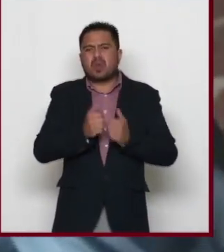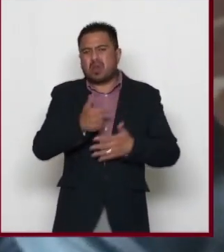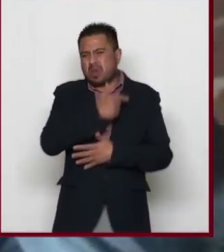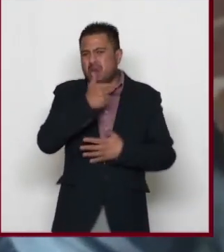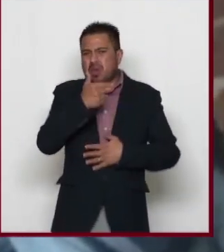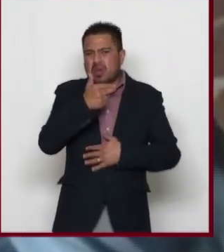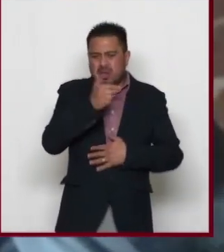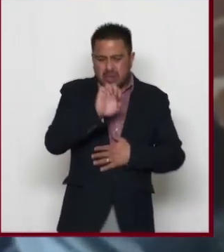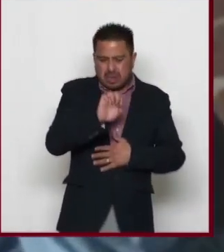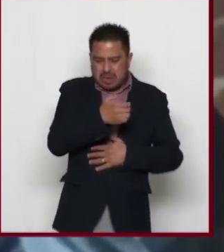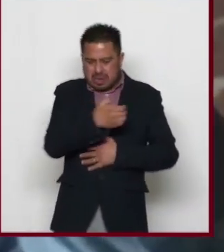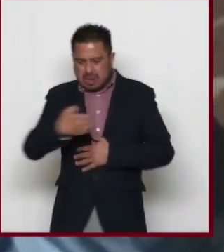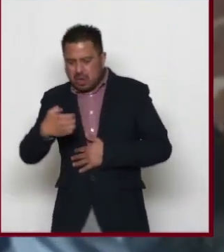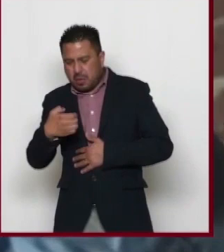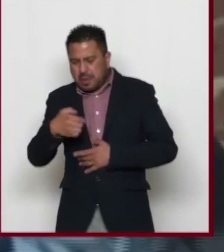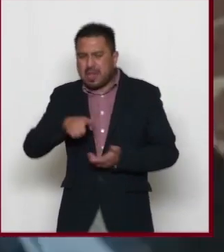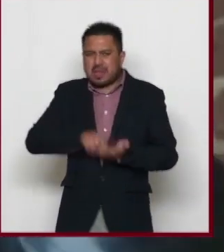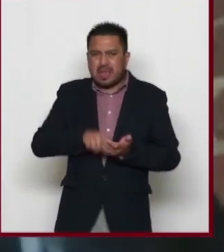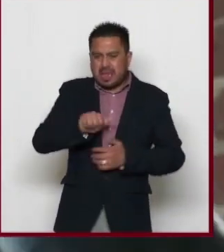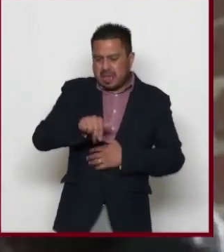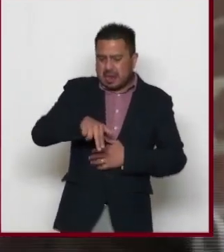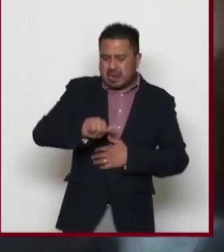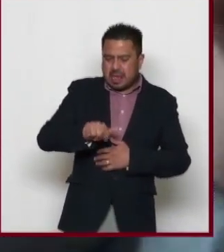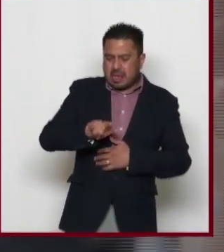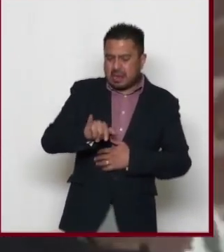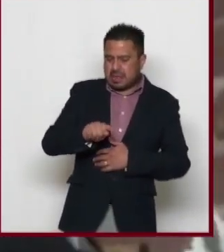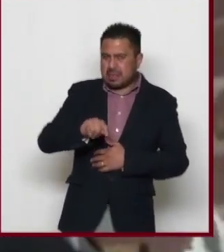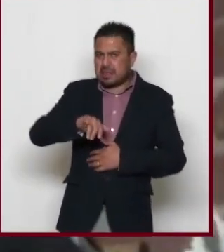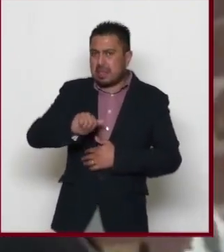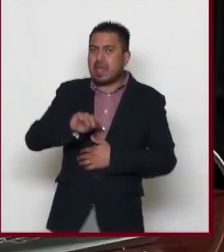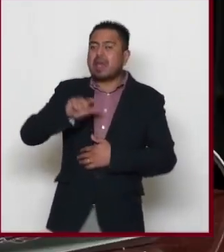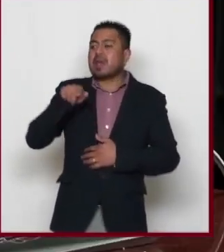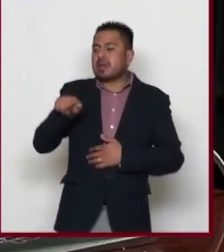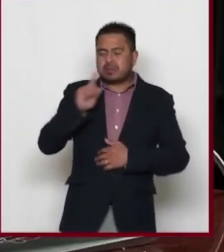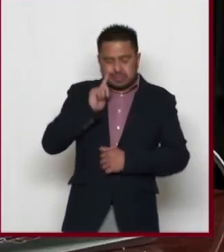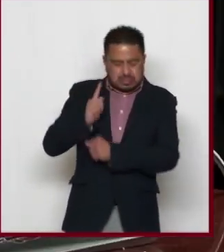desarrolló algunas cosas de geometría analítica, se